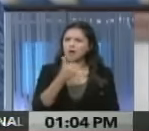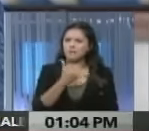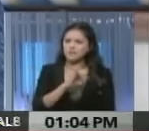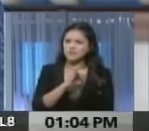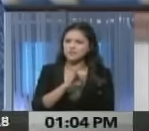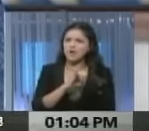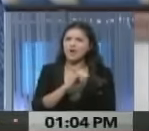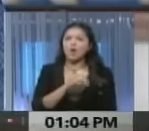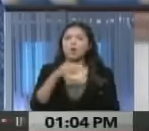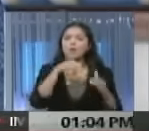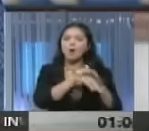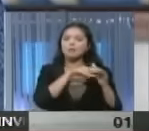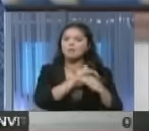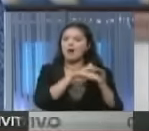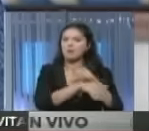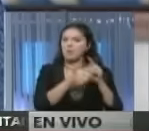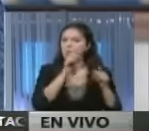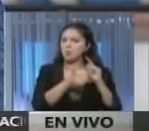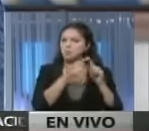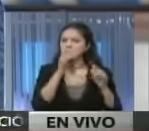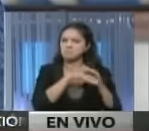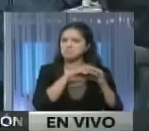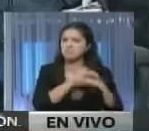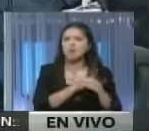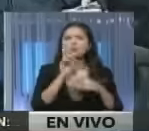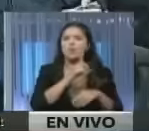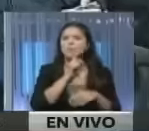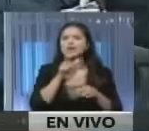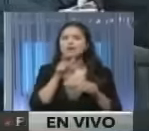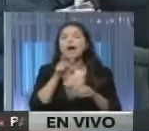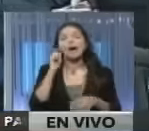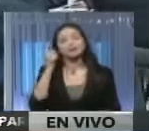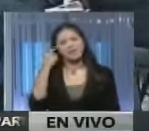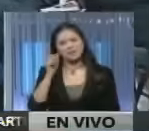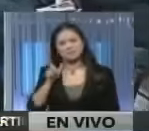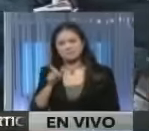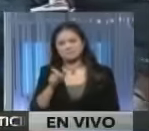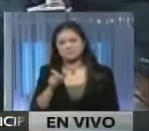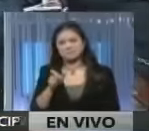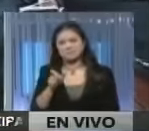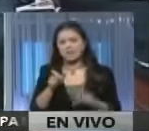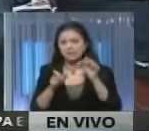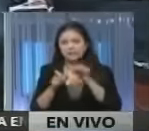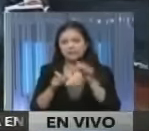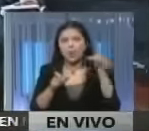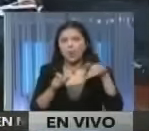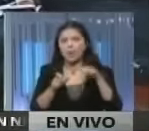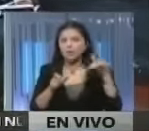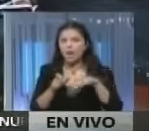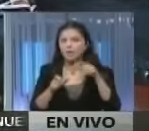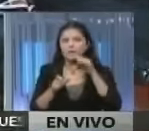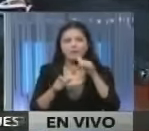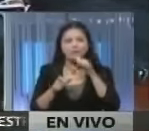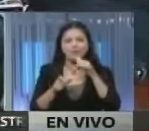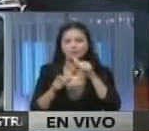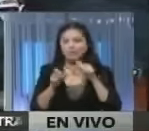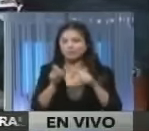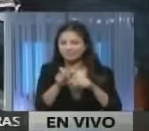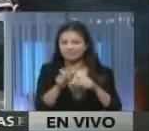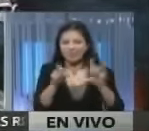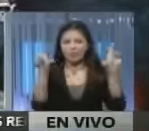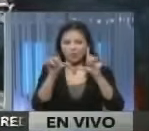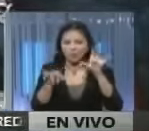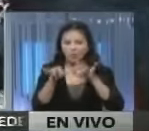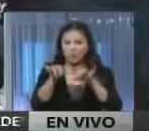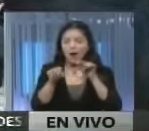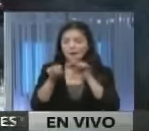de almacenamiento masivo, denominado pendrive. Ahí tenía unos archivos de interés criminalístico, un